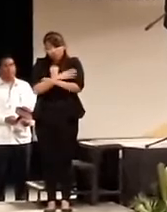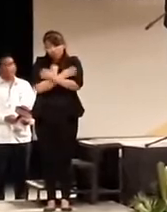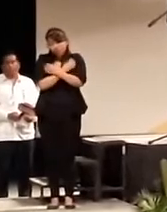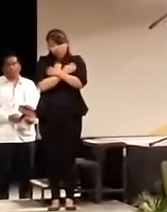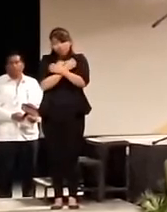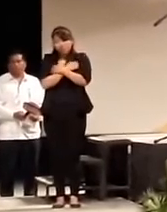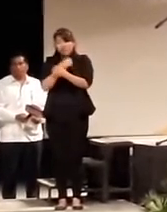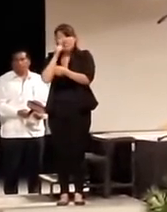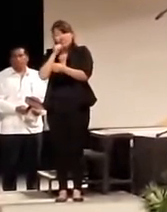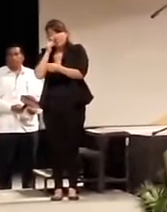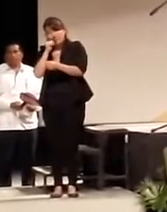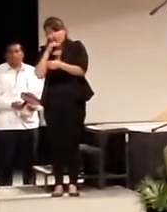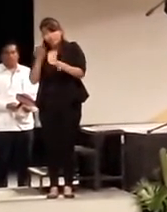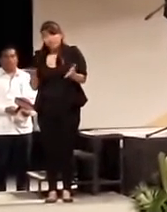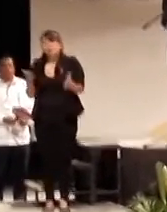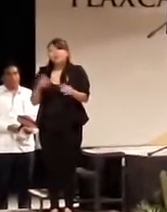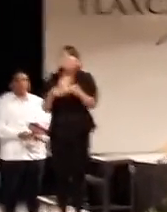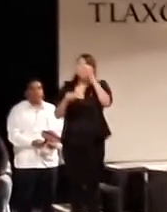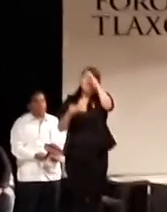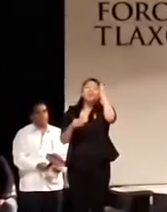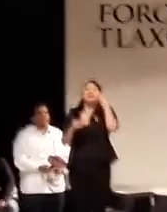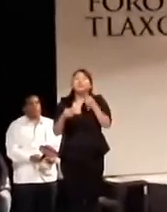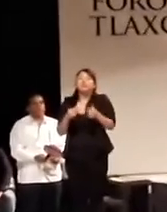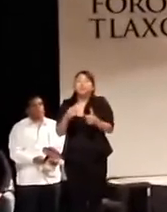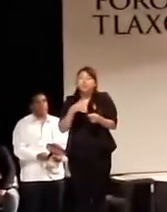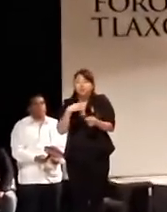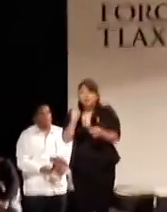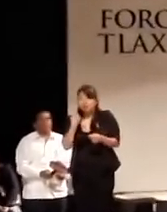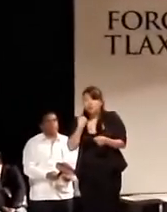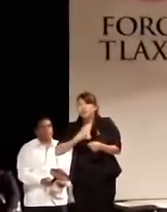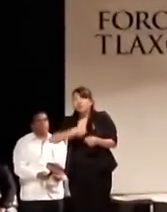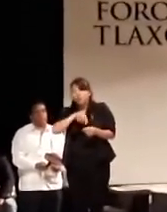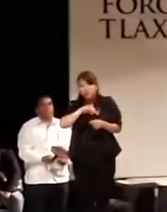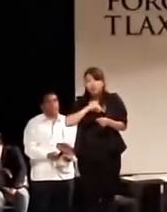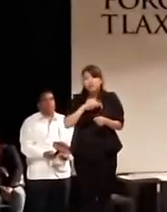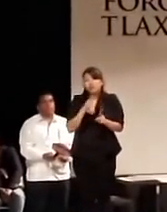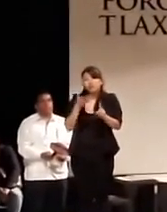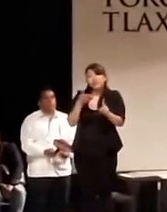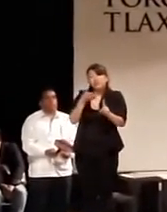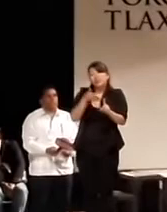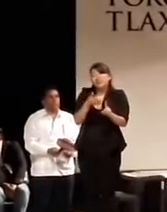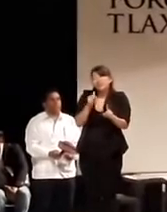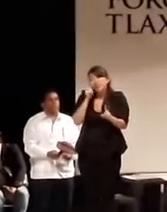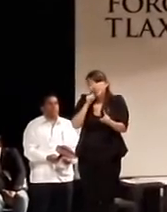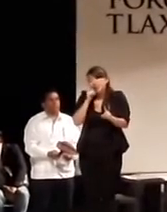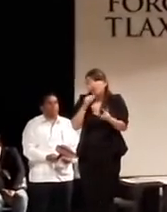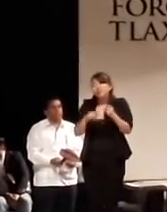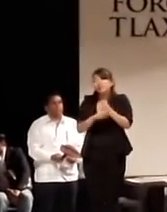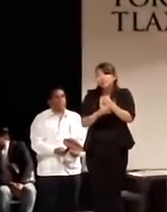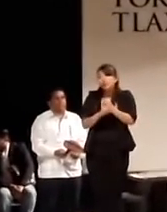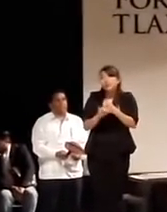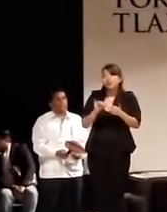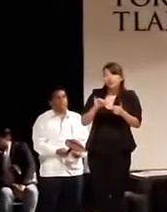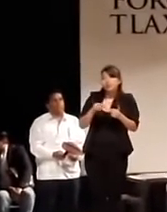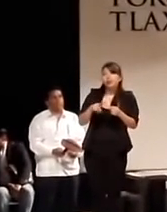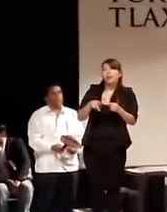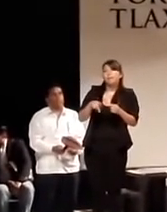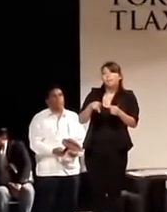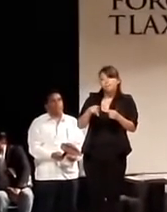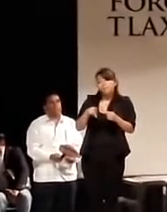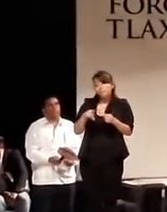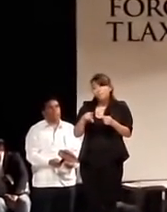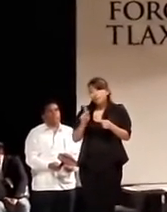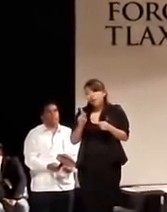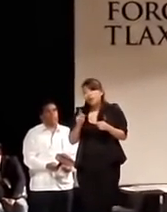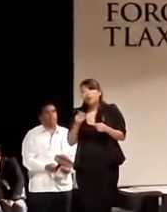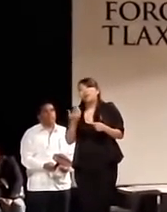gran cantidad de condenas y mucho más de perspectivas que bombardean con múltiples indicaciones,